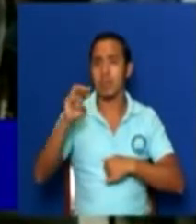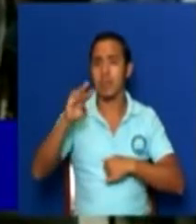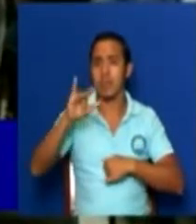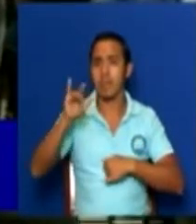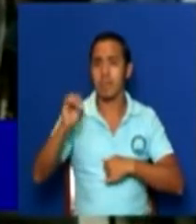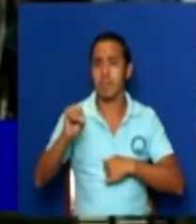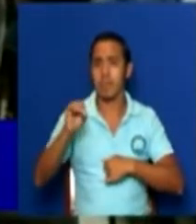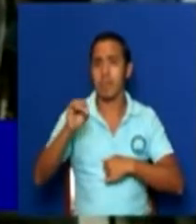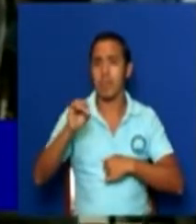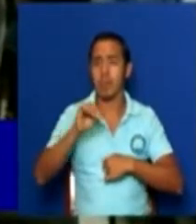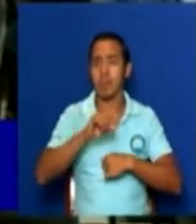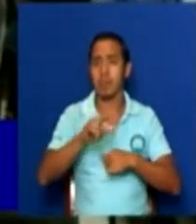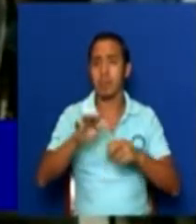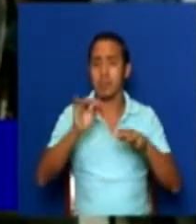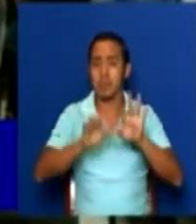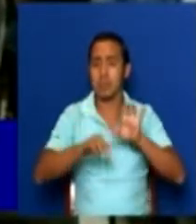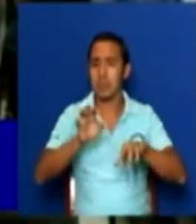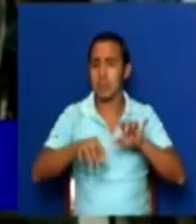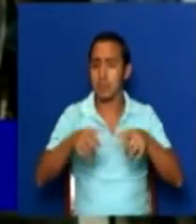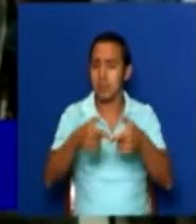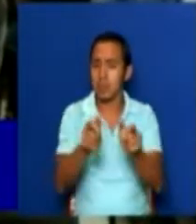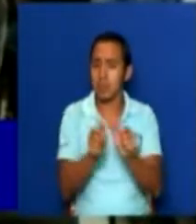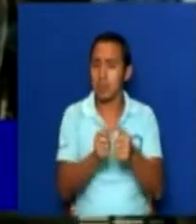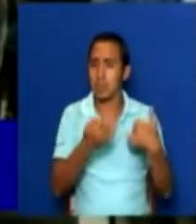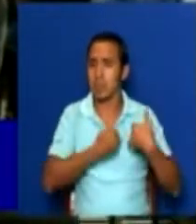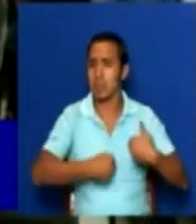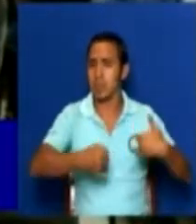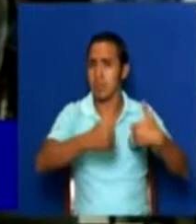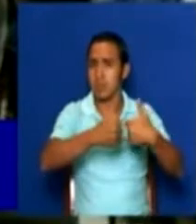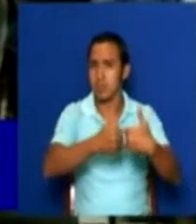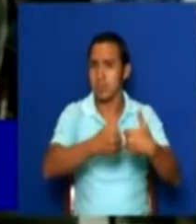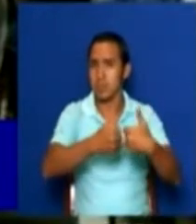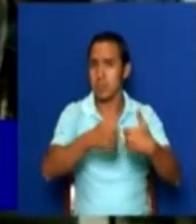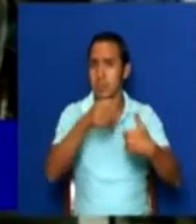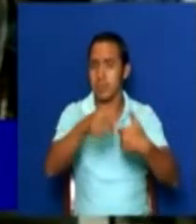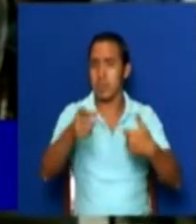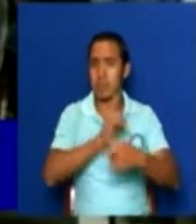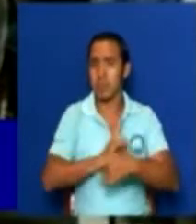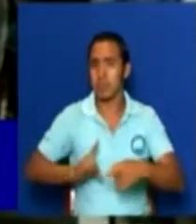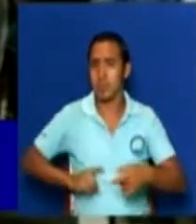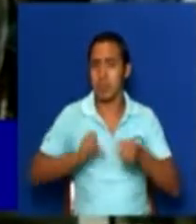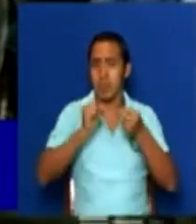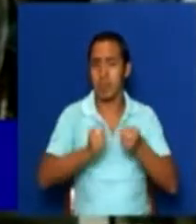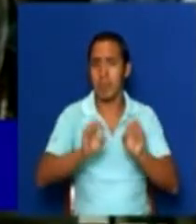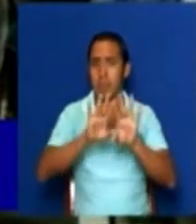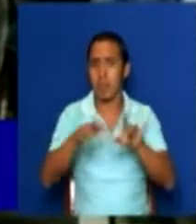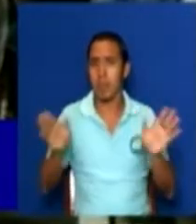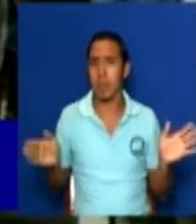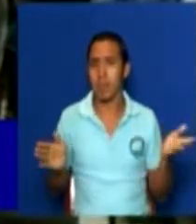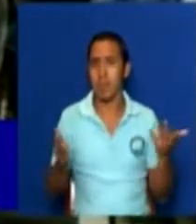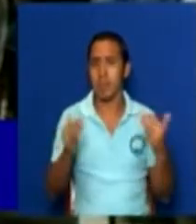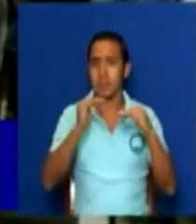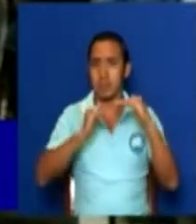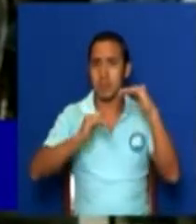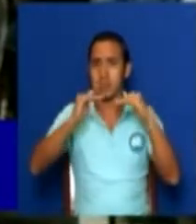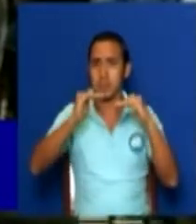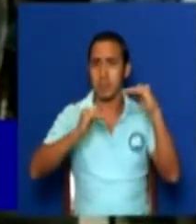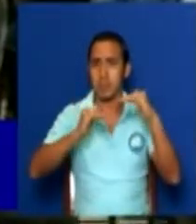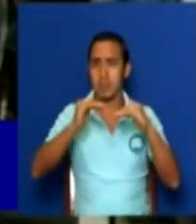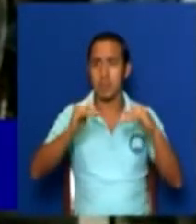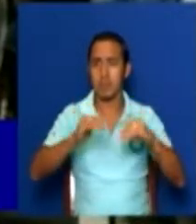secretario del Grupo Institucional de Diputados y Diputadas para la Promoción de la Equidad de